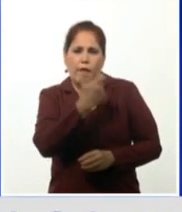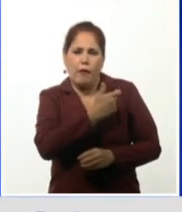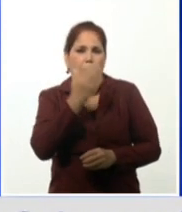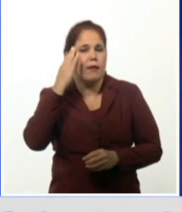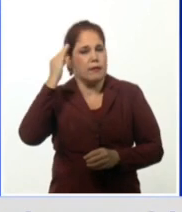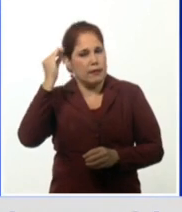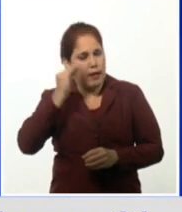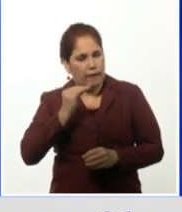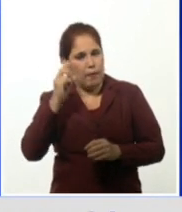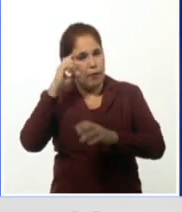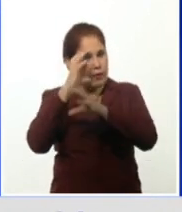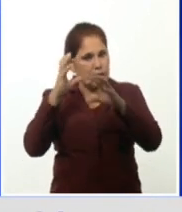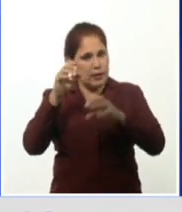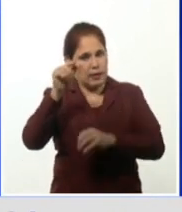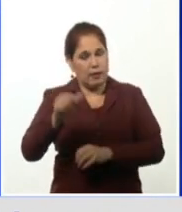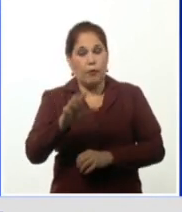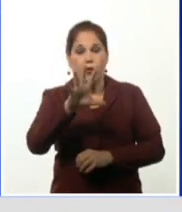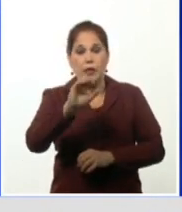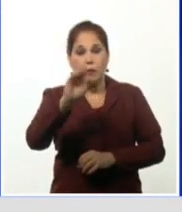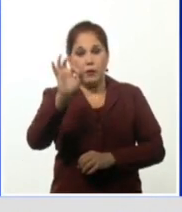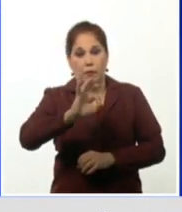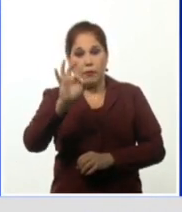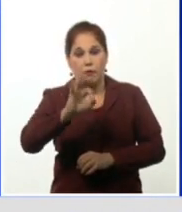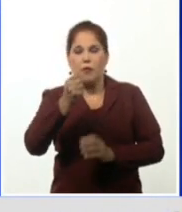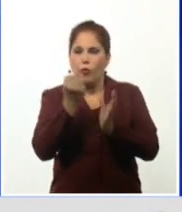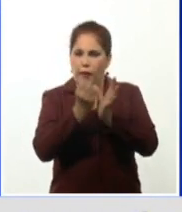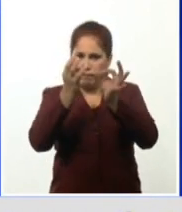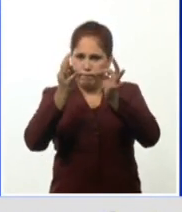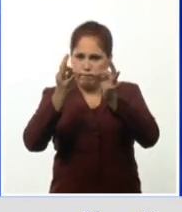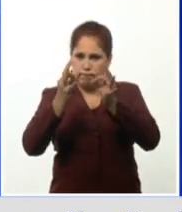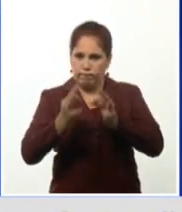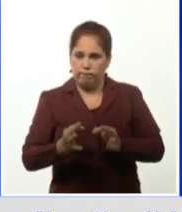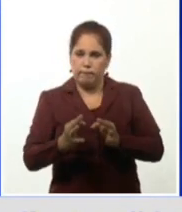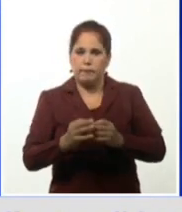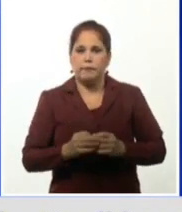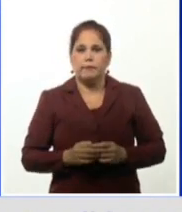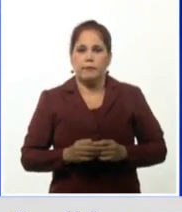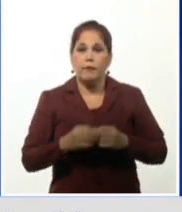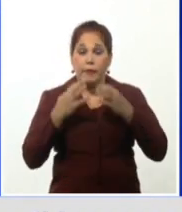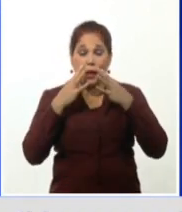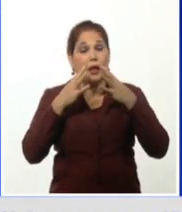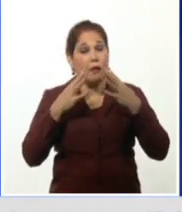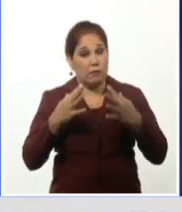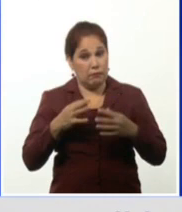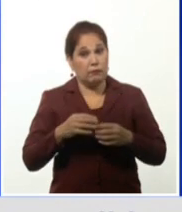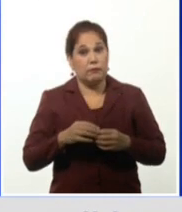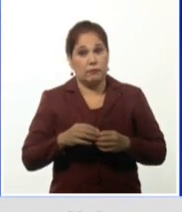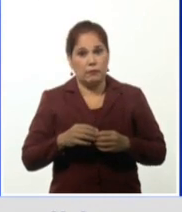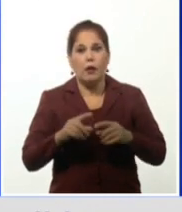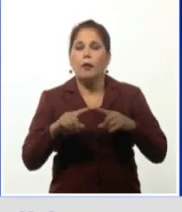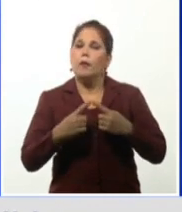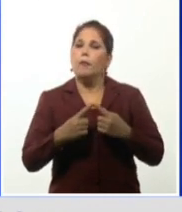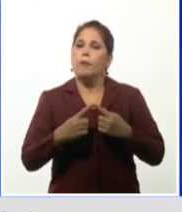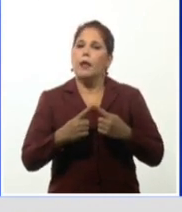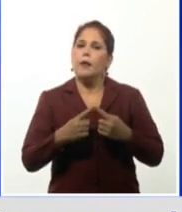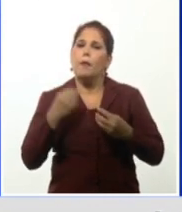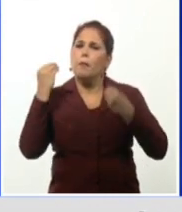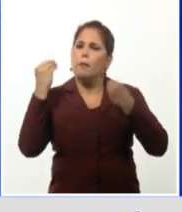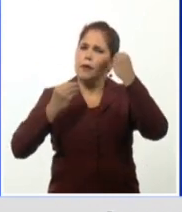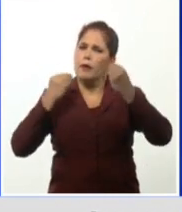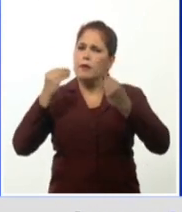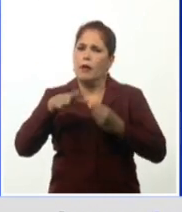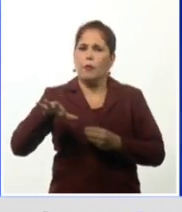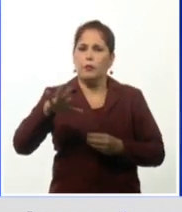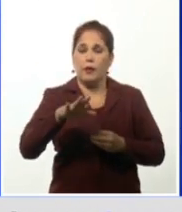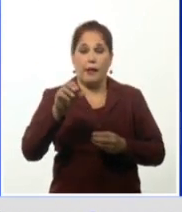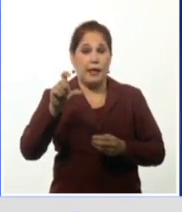algunos científicos que más del 50% de eficacia es algo también tremendo, pero ¿cuánto se está pensando desde el Centro